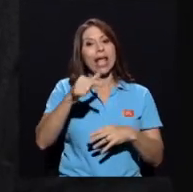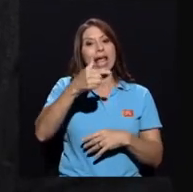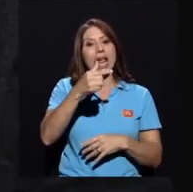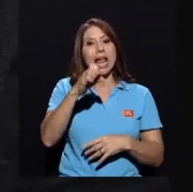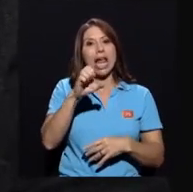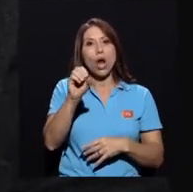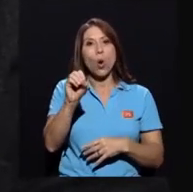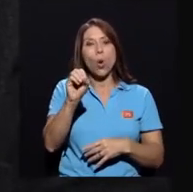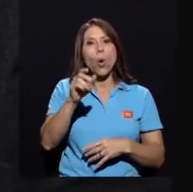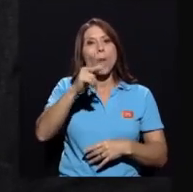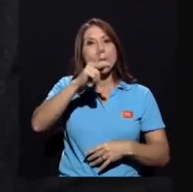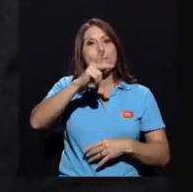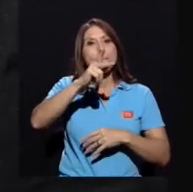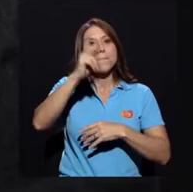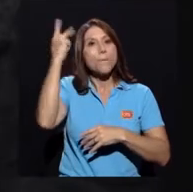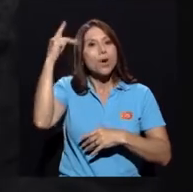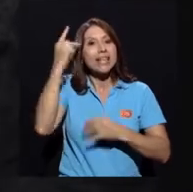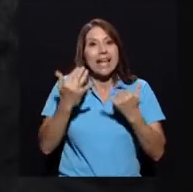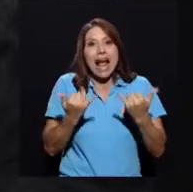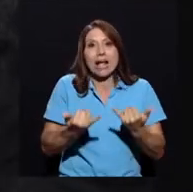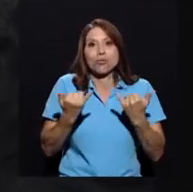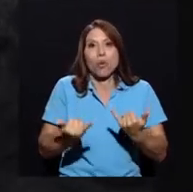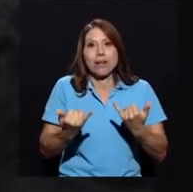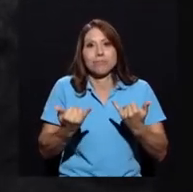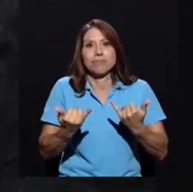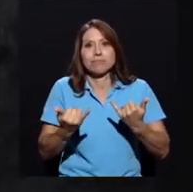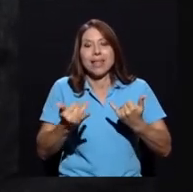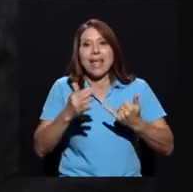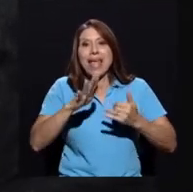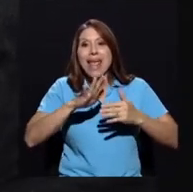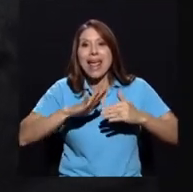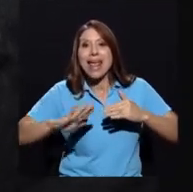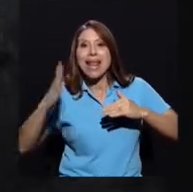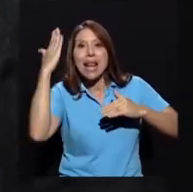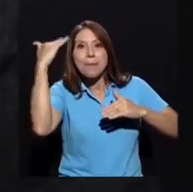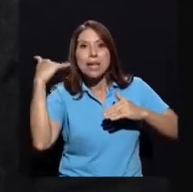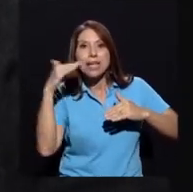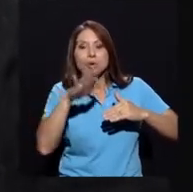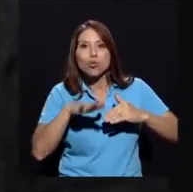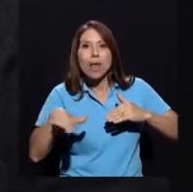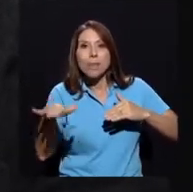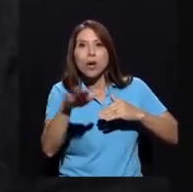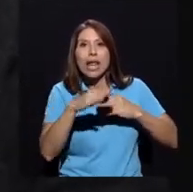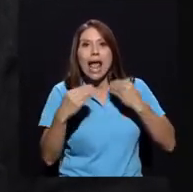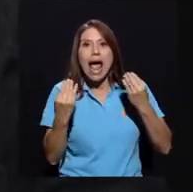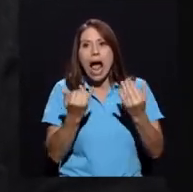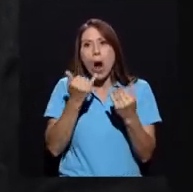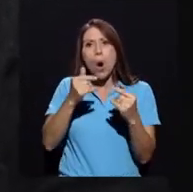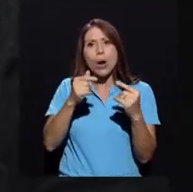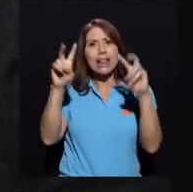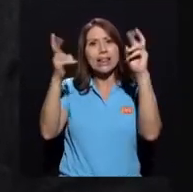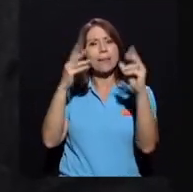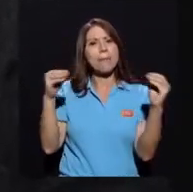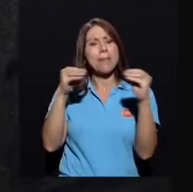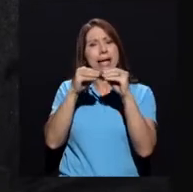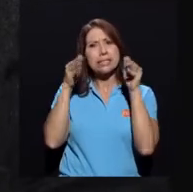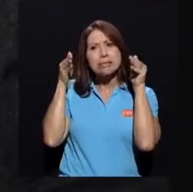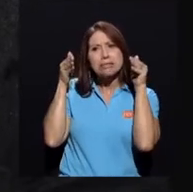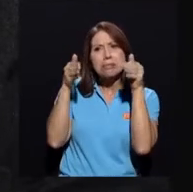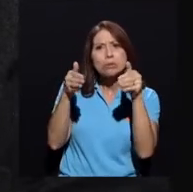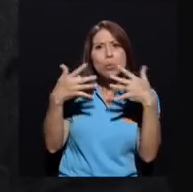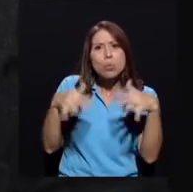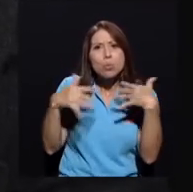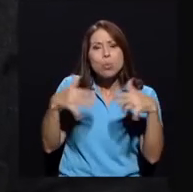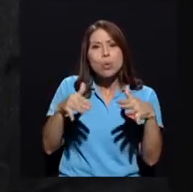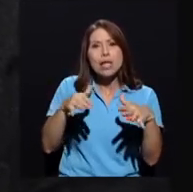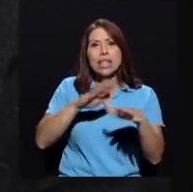la península de Corea es el punto más candente de todo el planeta, sin la menor duda, y las razones son